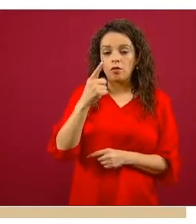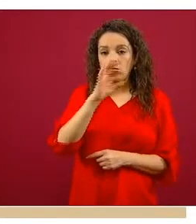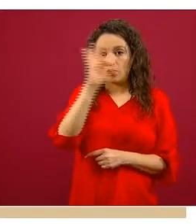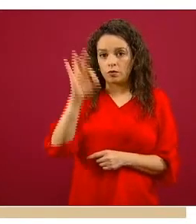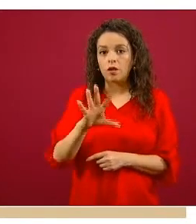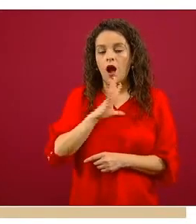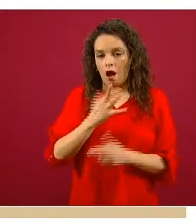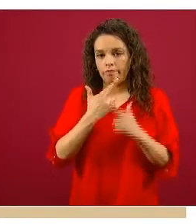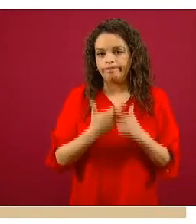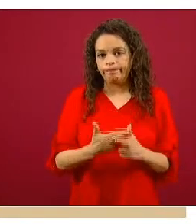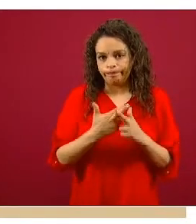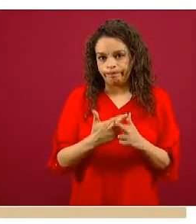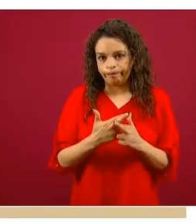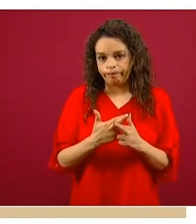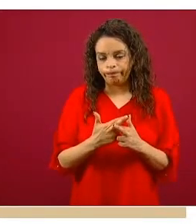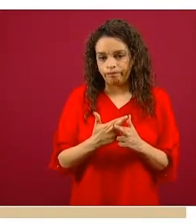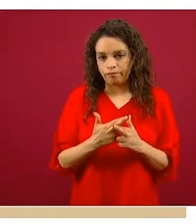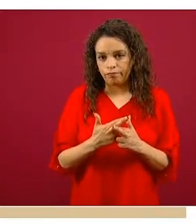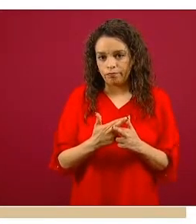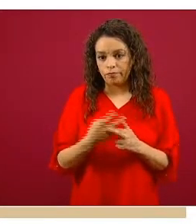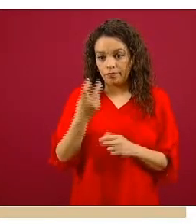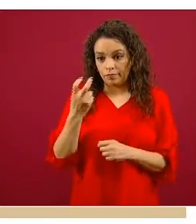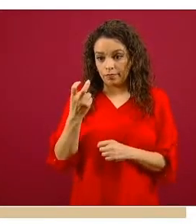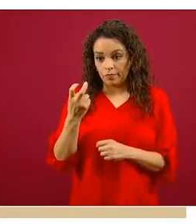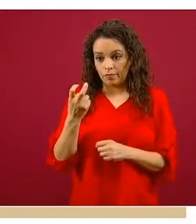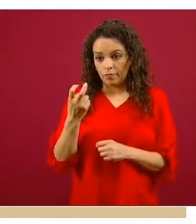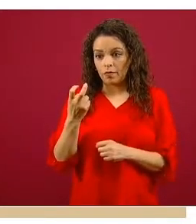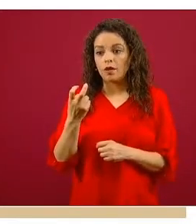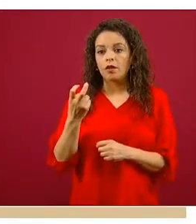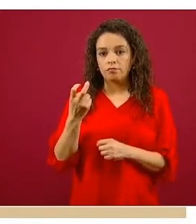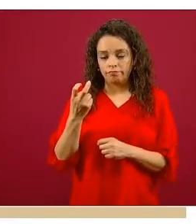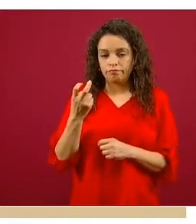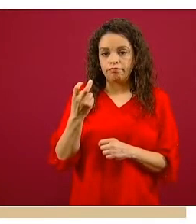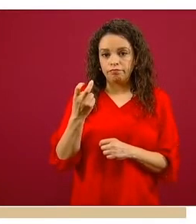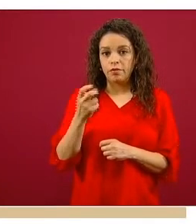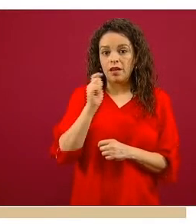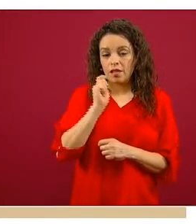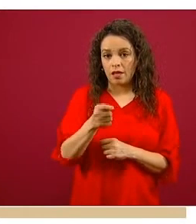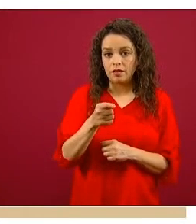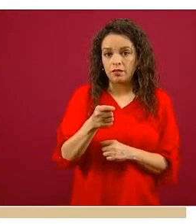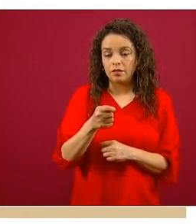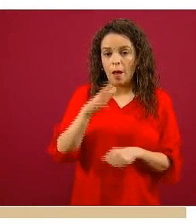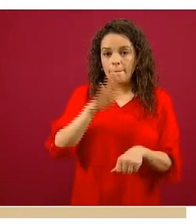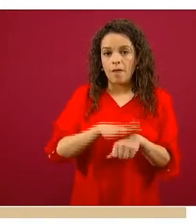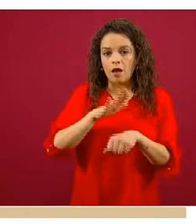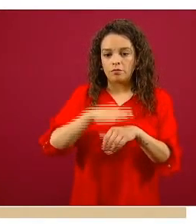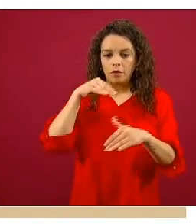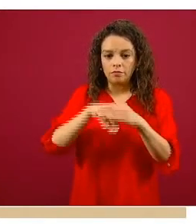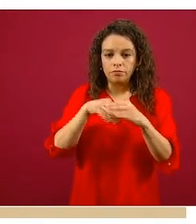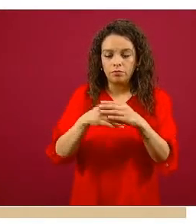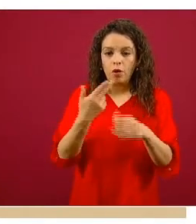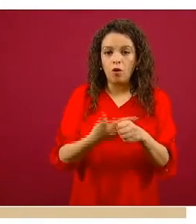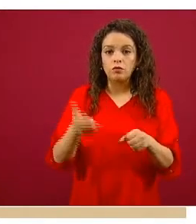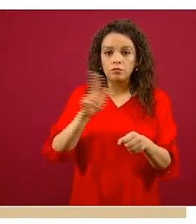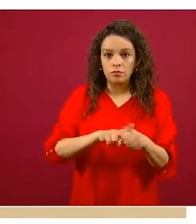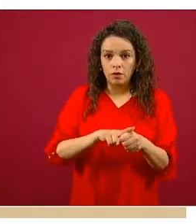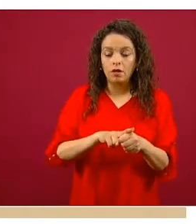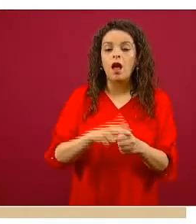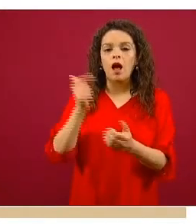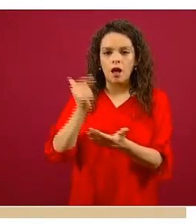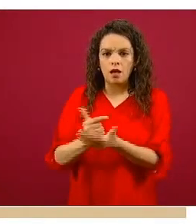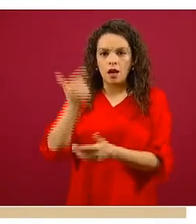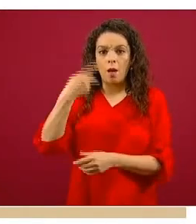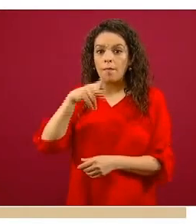por lo tanto la ocupación está sucediendo más bien en los pacientes graves, pero no críticos, porque